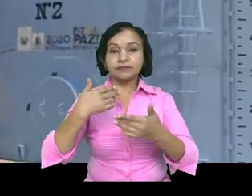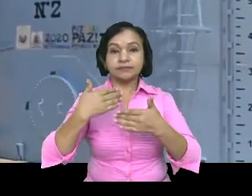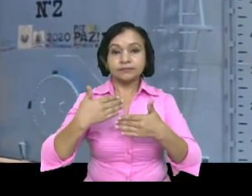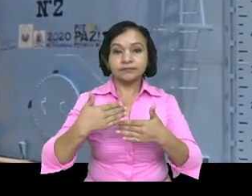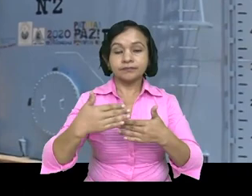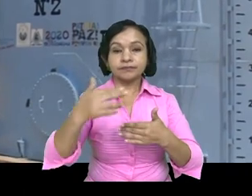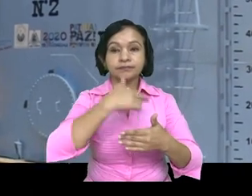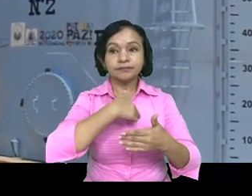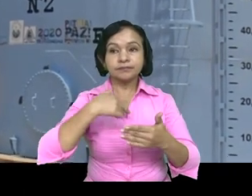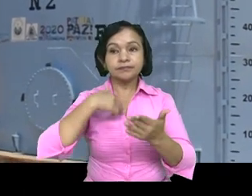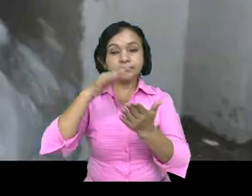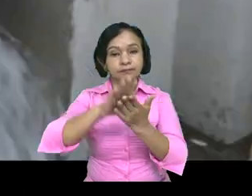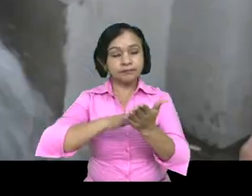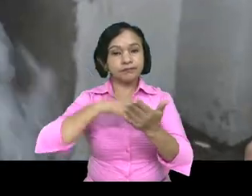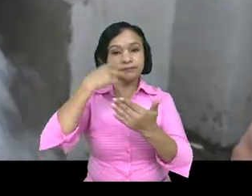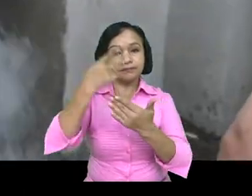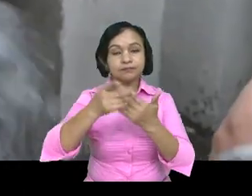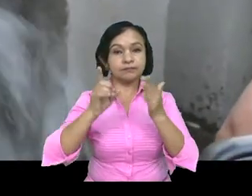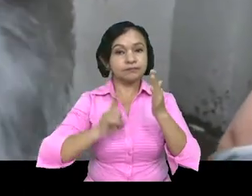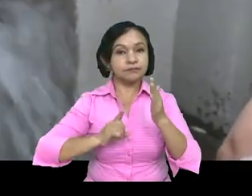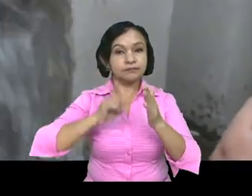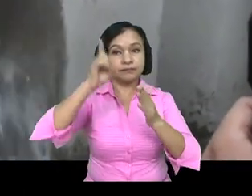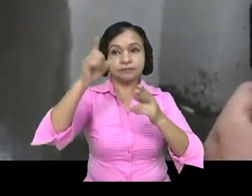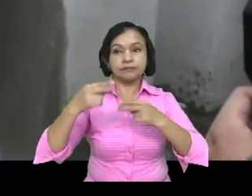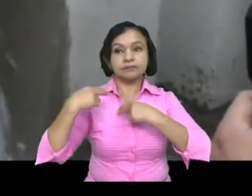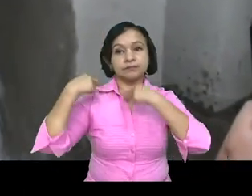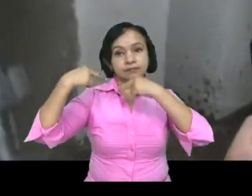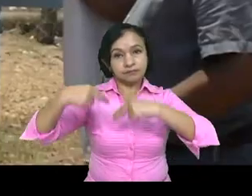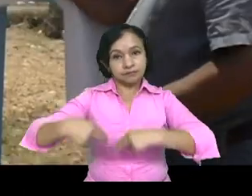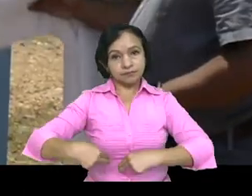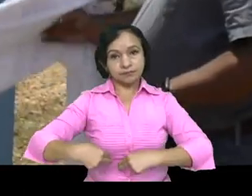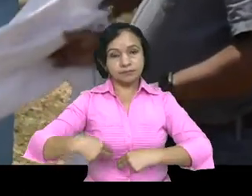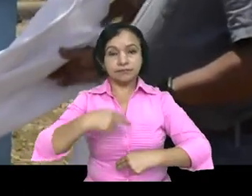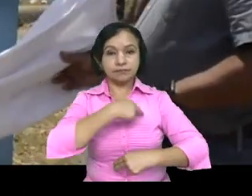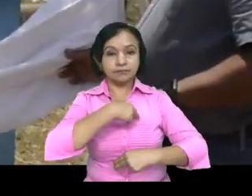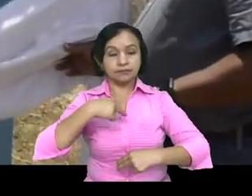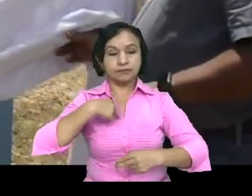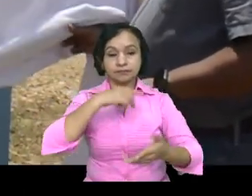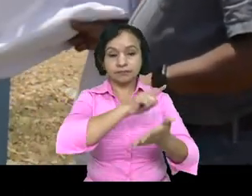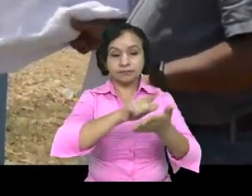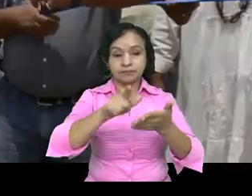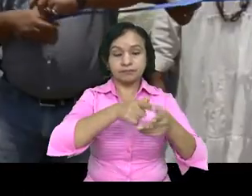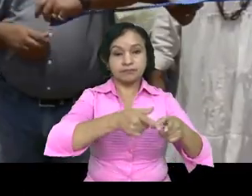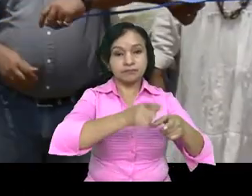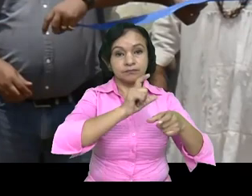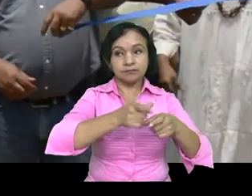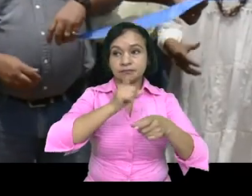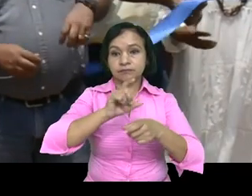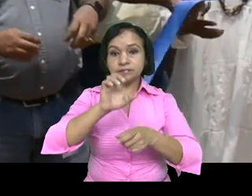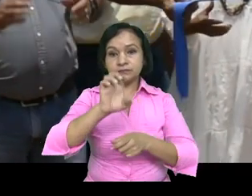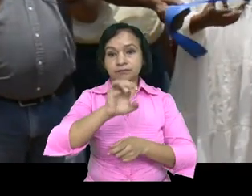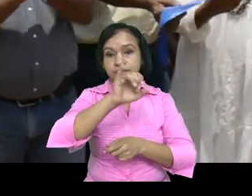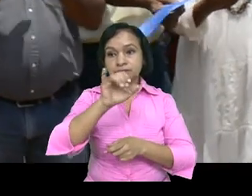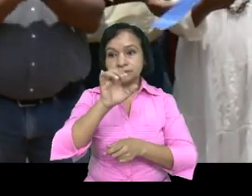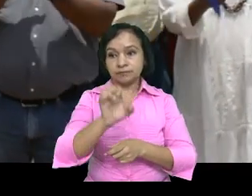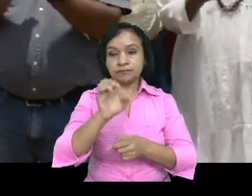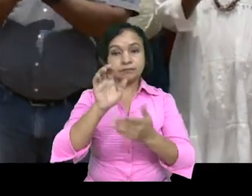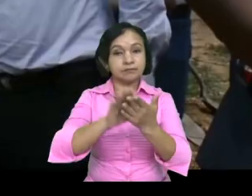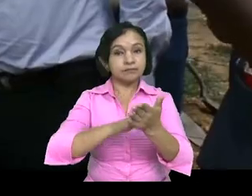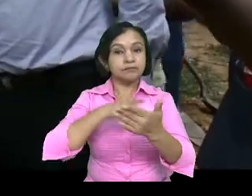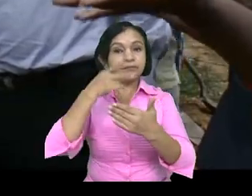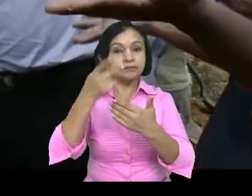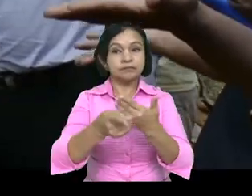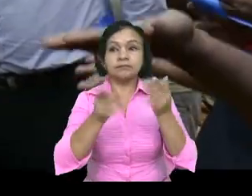en su Programa Nacional de Desarrollo Humano, establece el sector de agua y saneamiento como uno de los ejes y programas